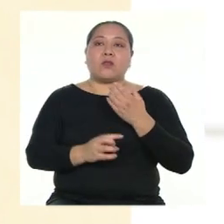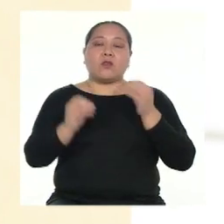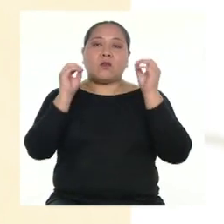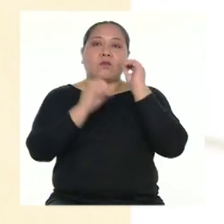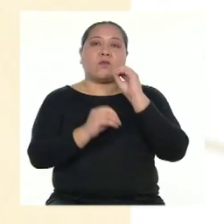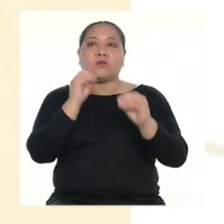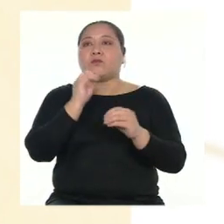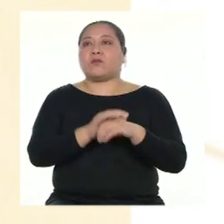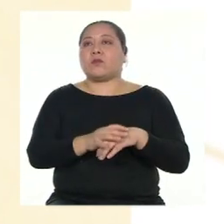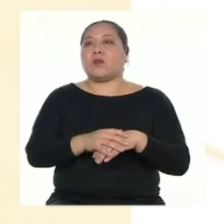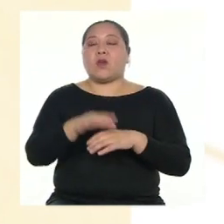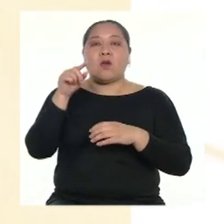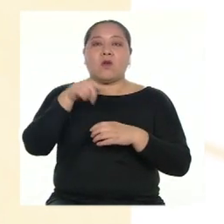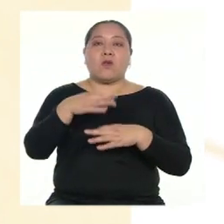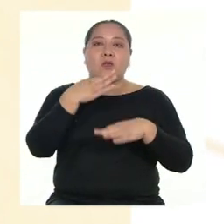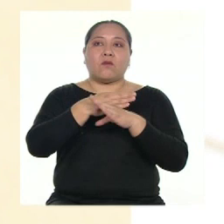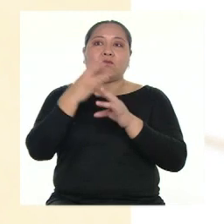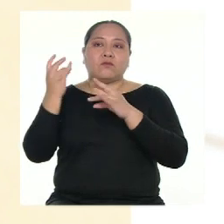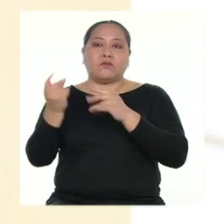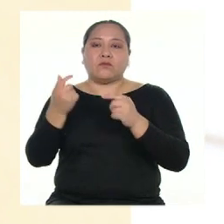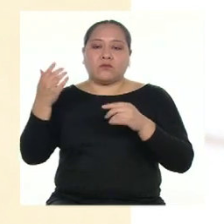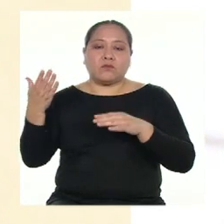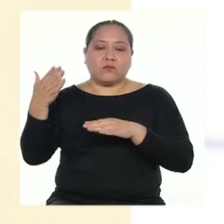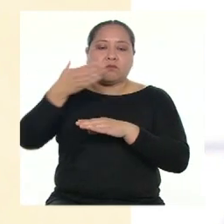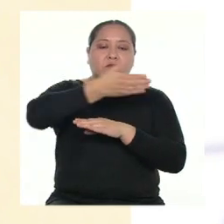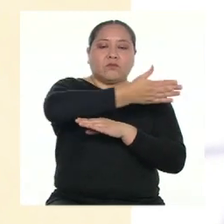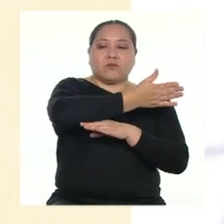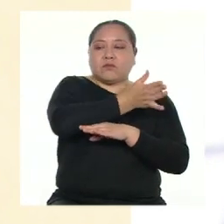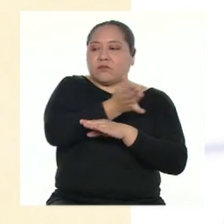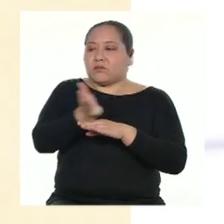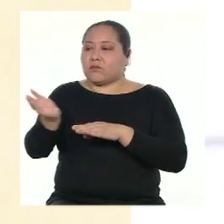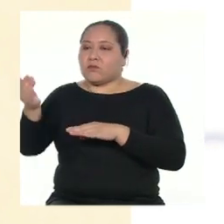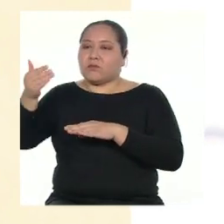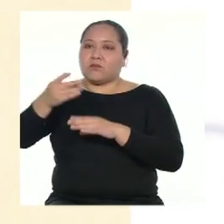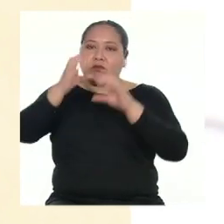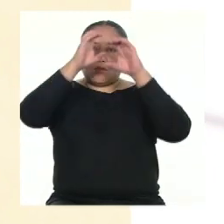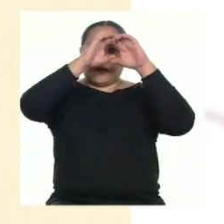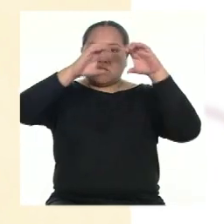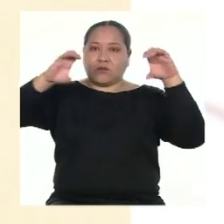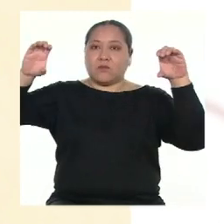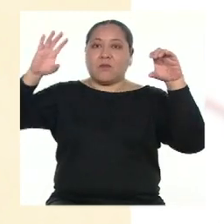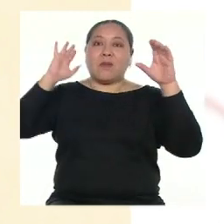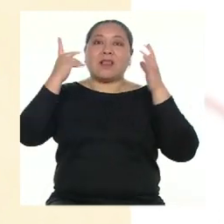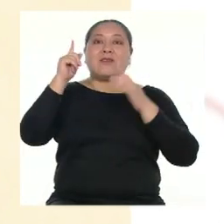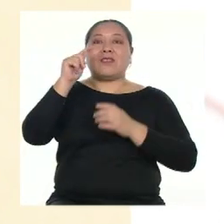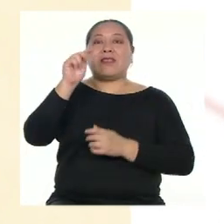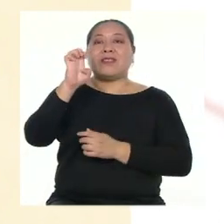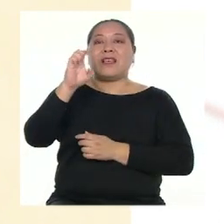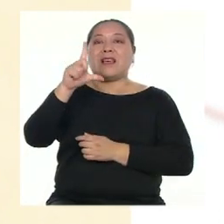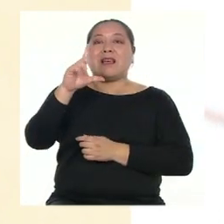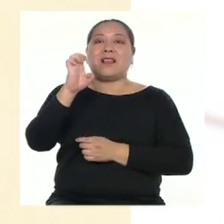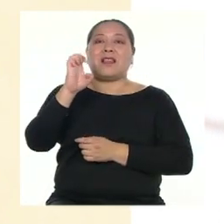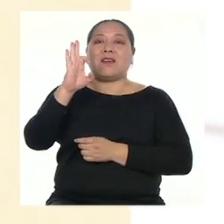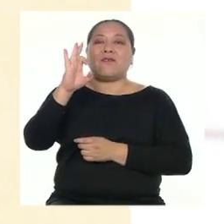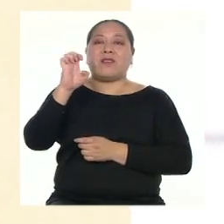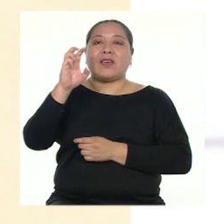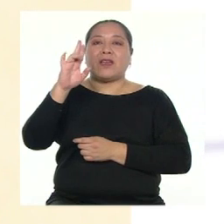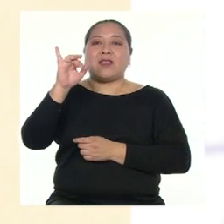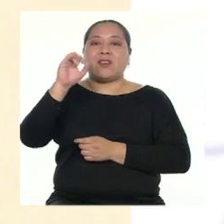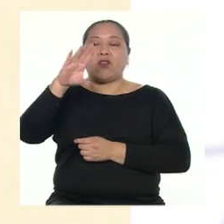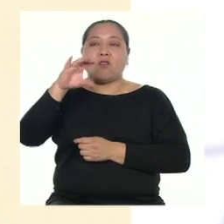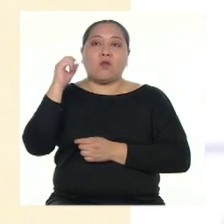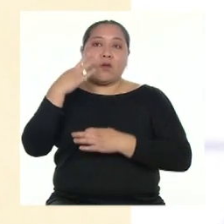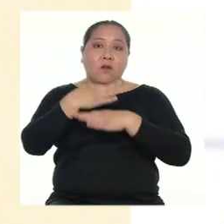un sistema de transporte rápido y público de tipo teleférico. Una medida